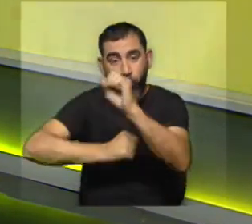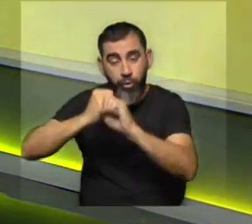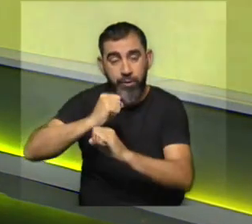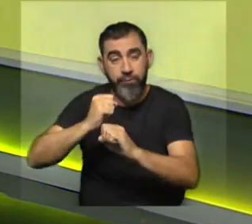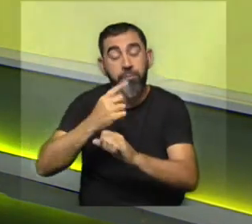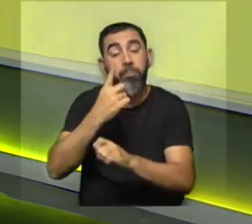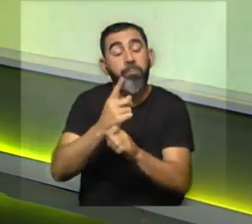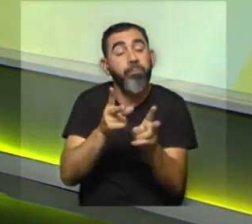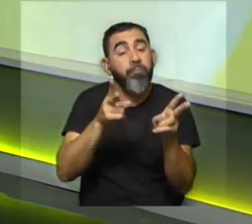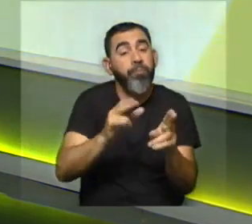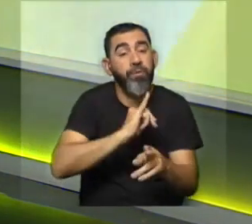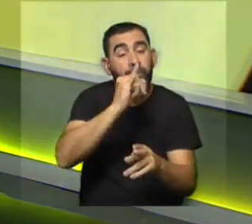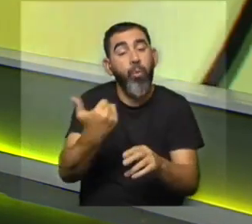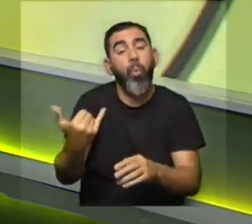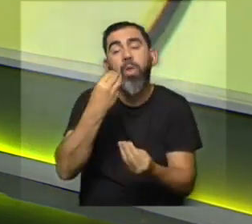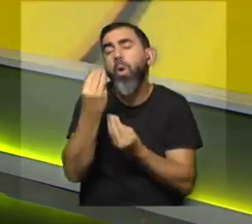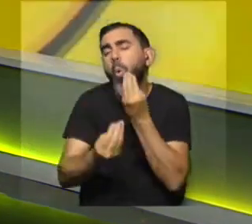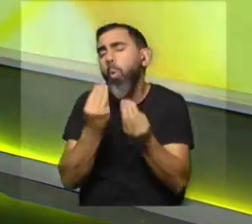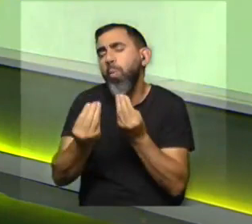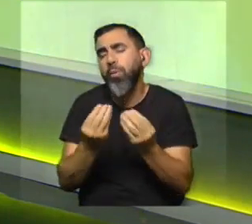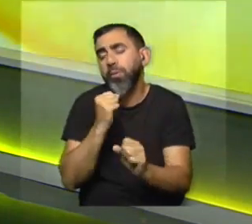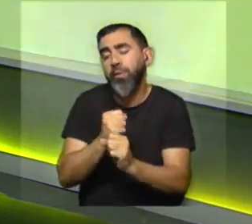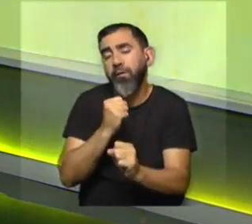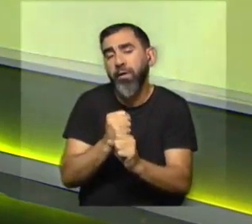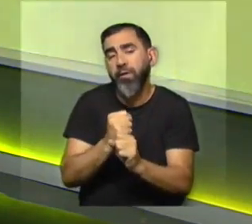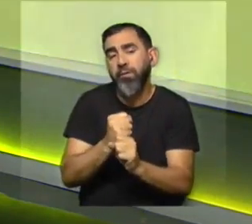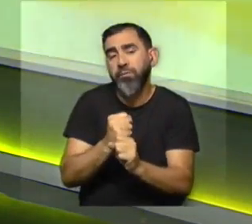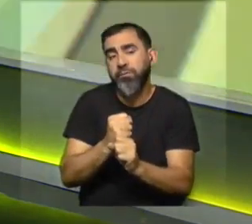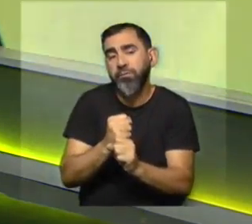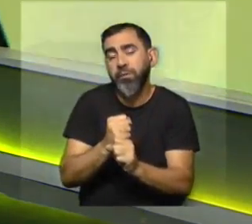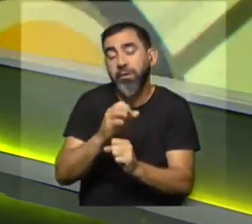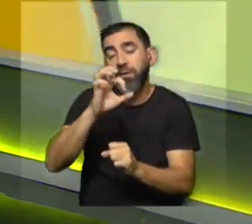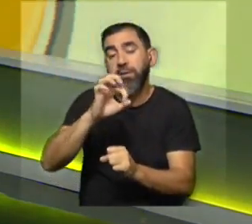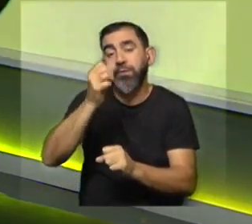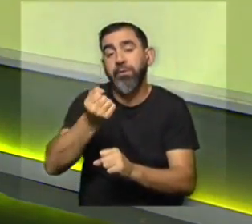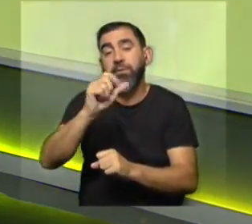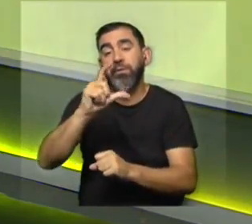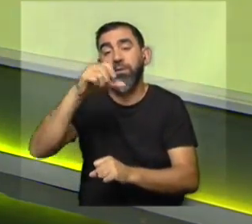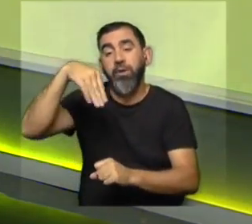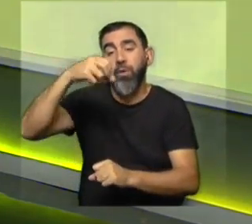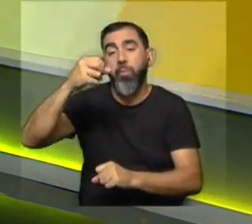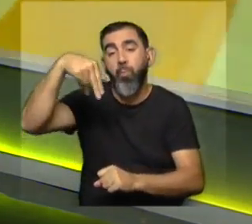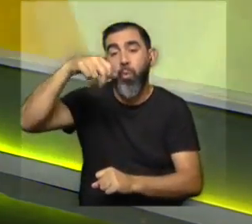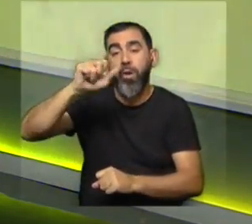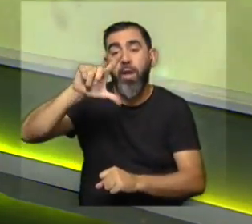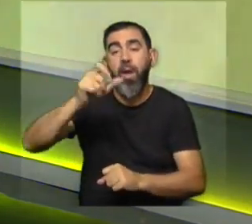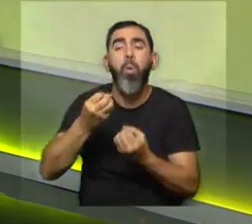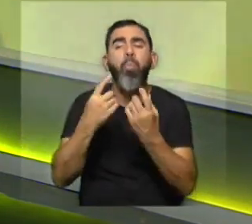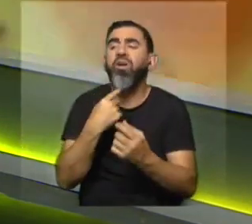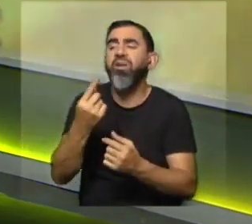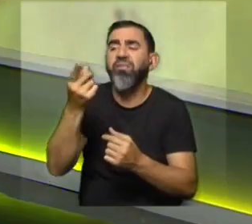una primera parte del informe nos va a contar cómo trabajan con la salmonela y cuáles son las ventajas de utilizar a